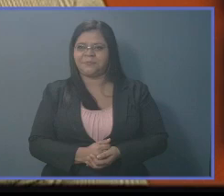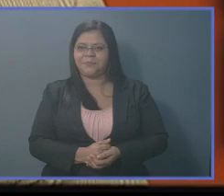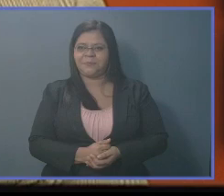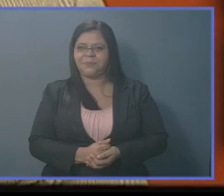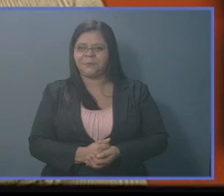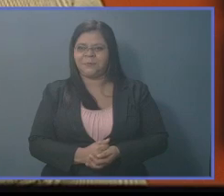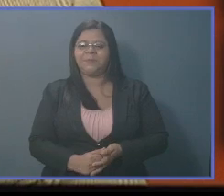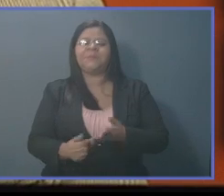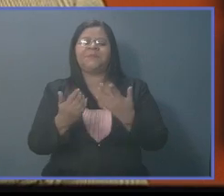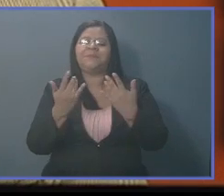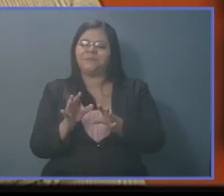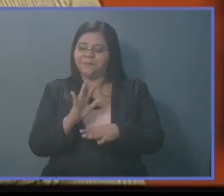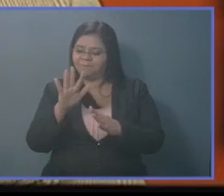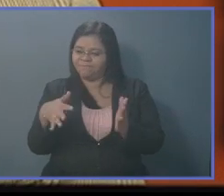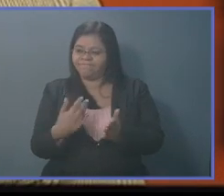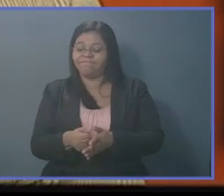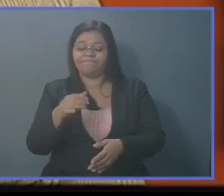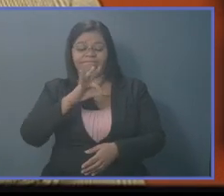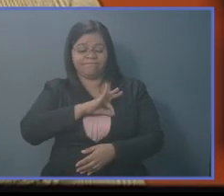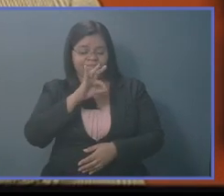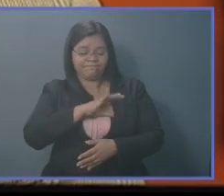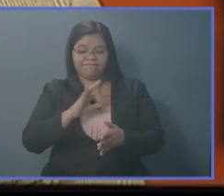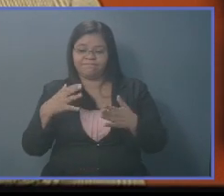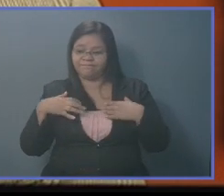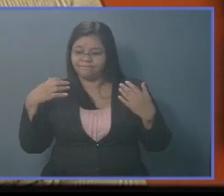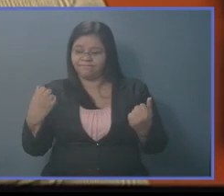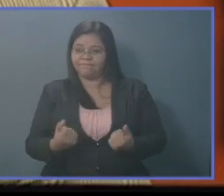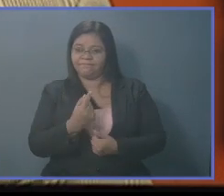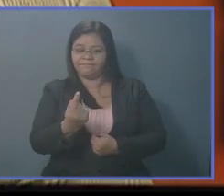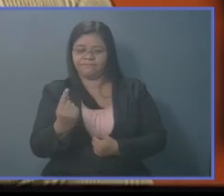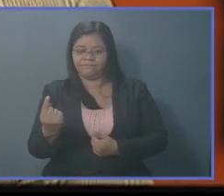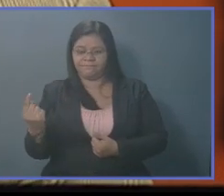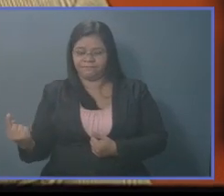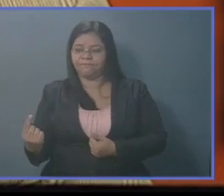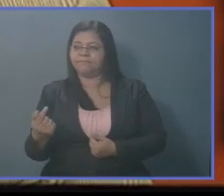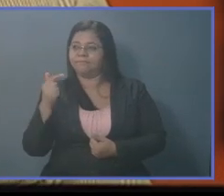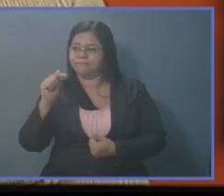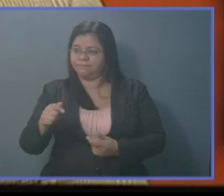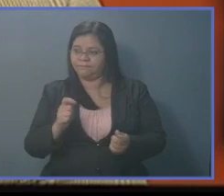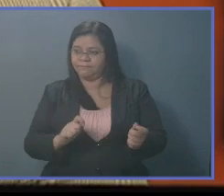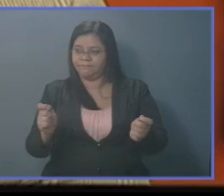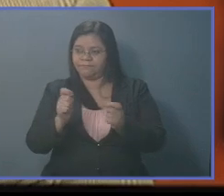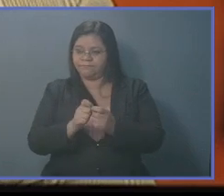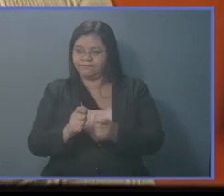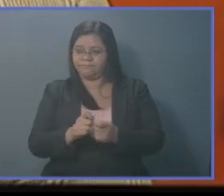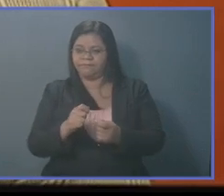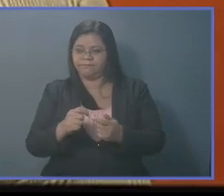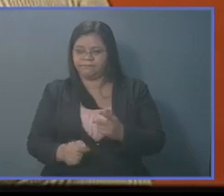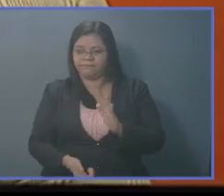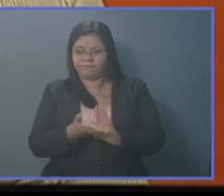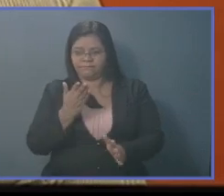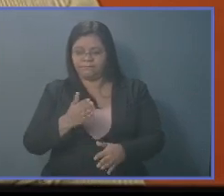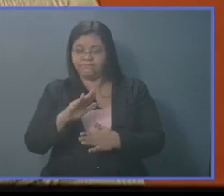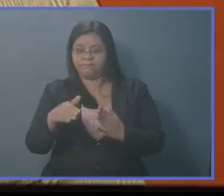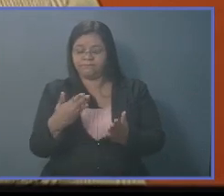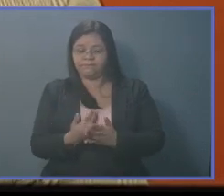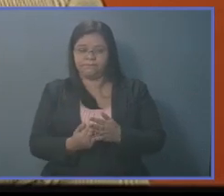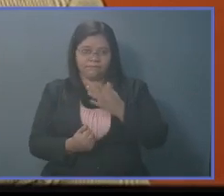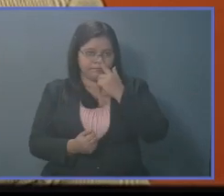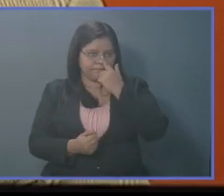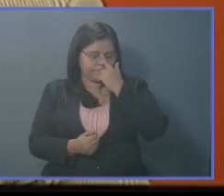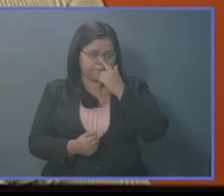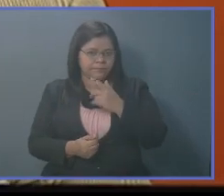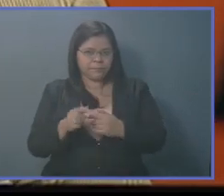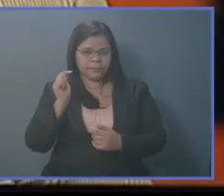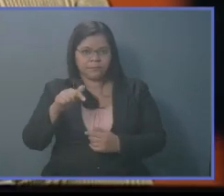Obligaciones y recomendaciones a favor de la salud de los habitantes de la República para este caso específico de la pandemia decretada por la OMS.